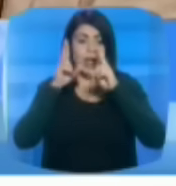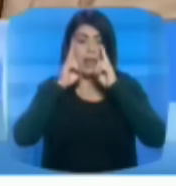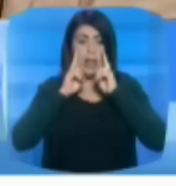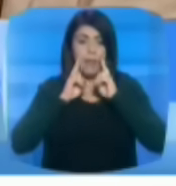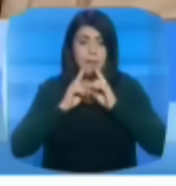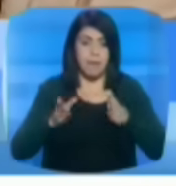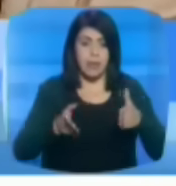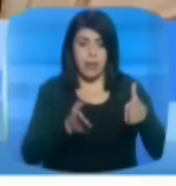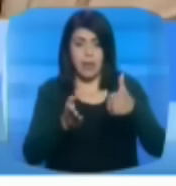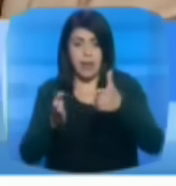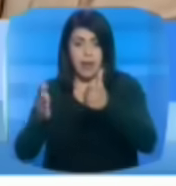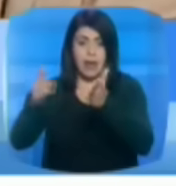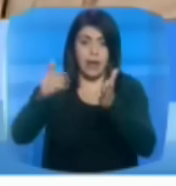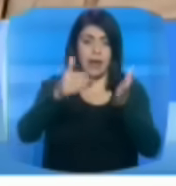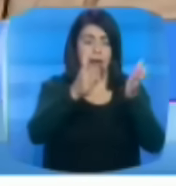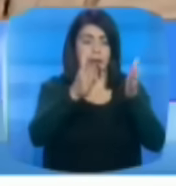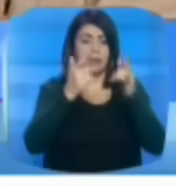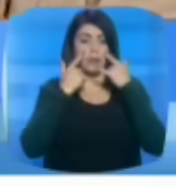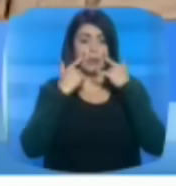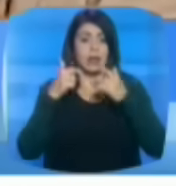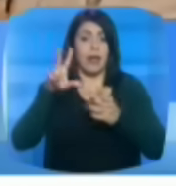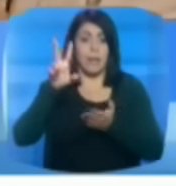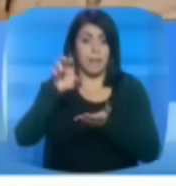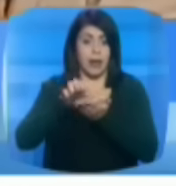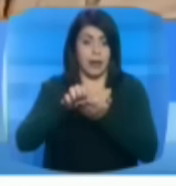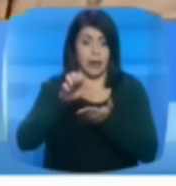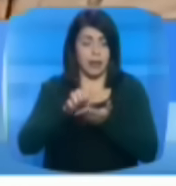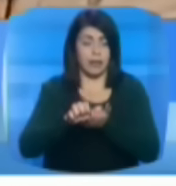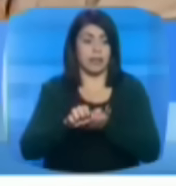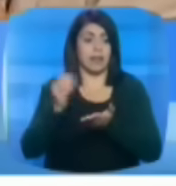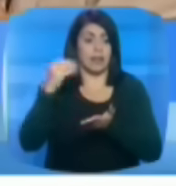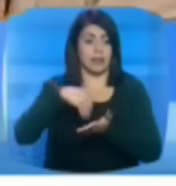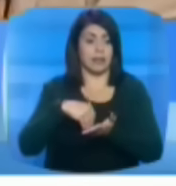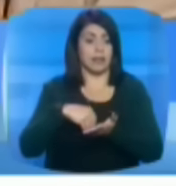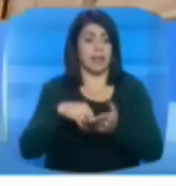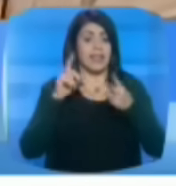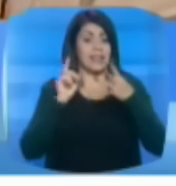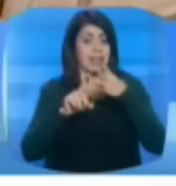limpiando todas las vías de Margarita y